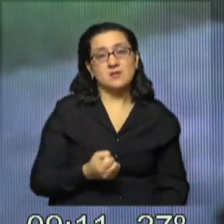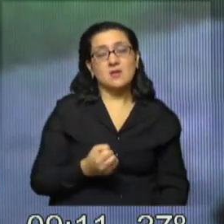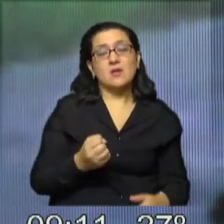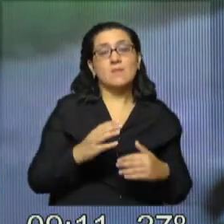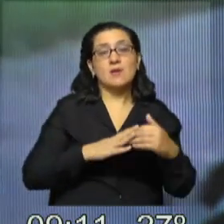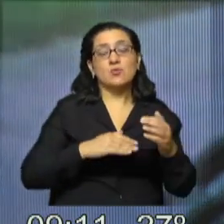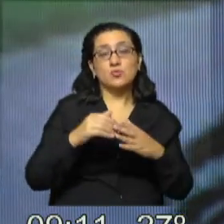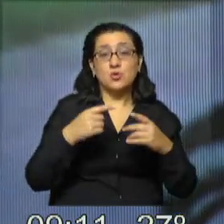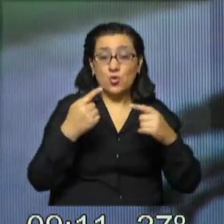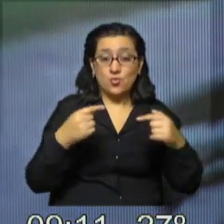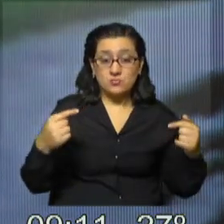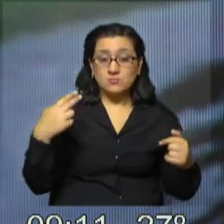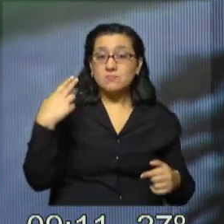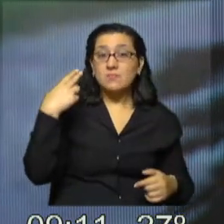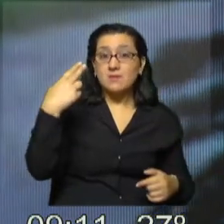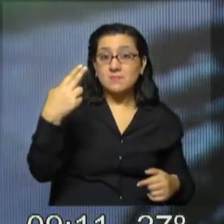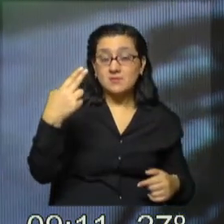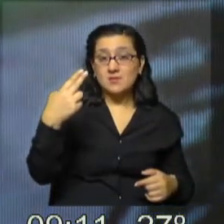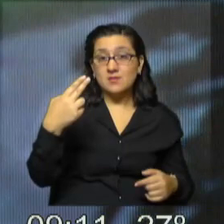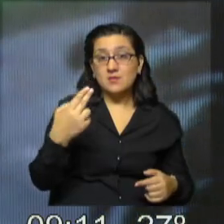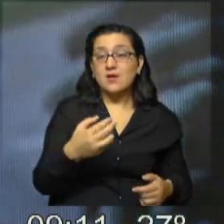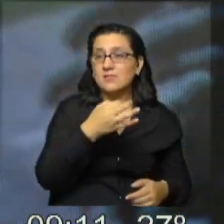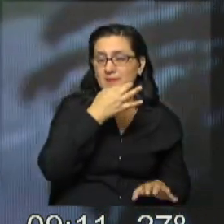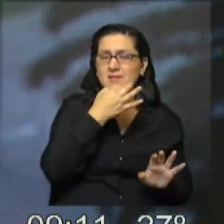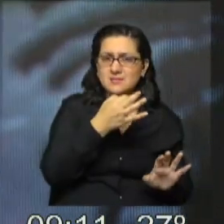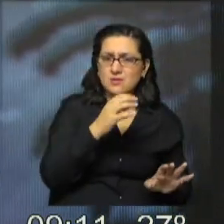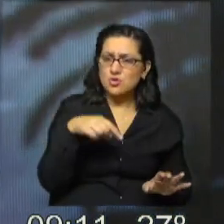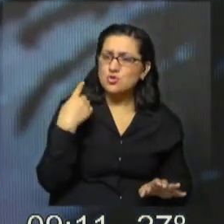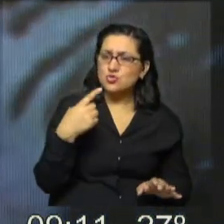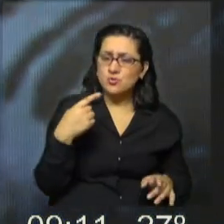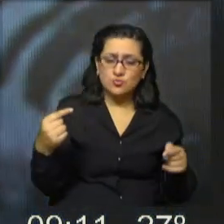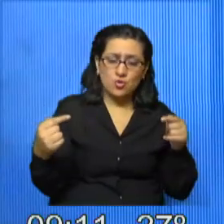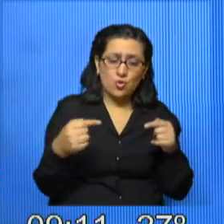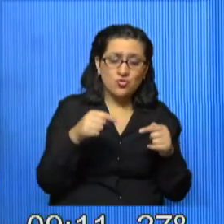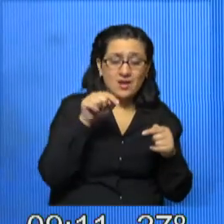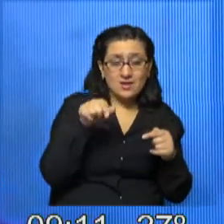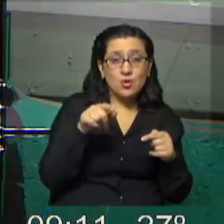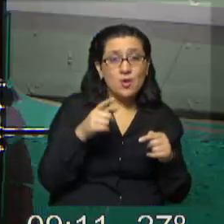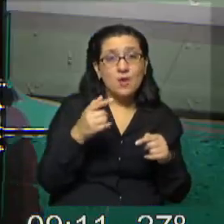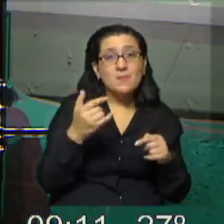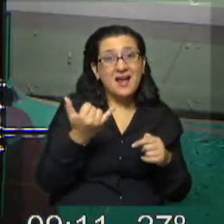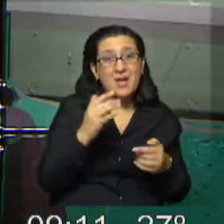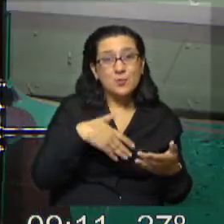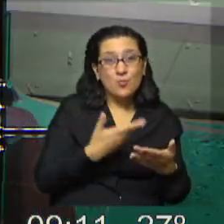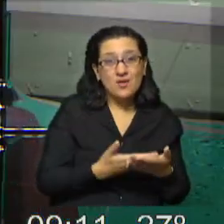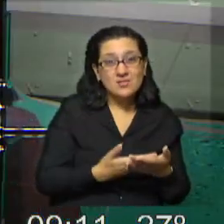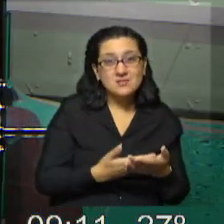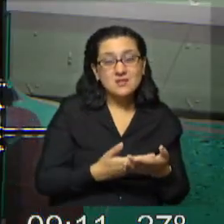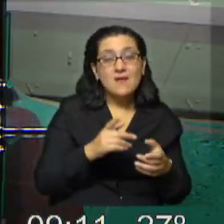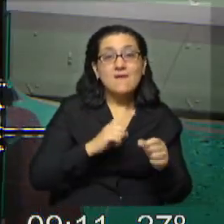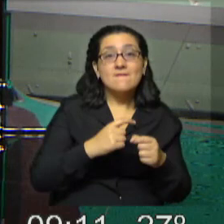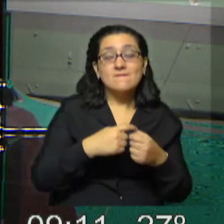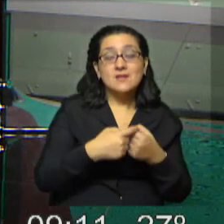construir elementos que permitan colocarnos en decir, miren, nosotros estamos contra esto, pero hay propuestas. Es más, FENAPES tiene más de